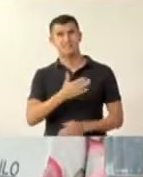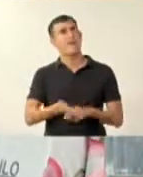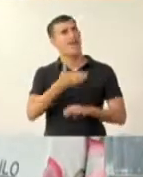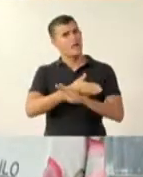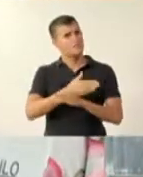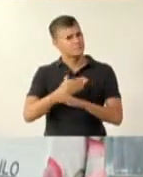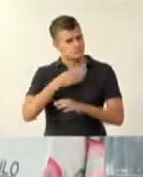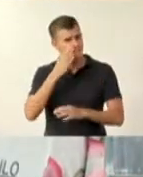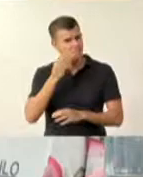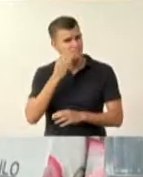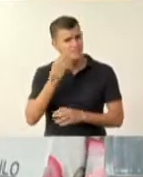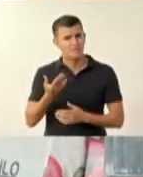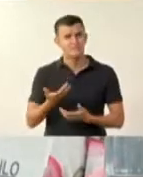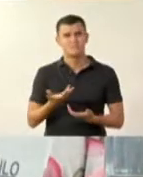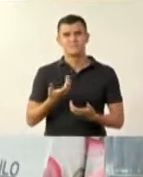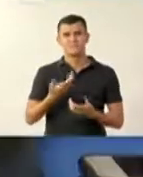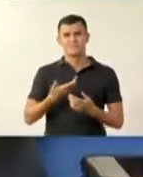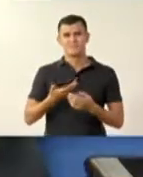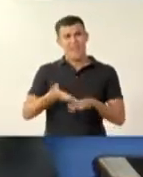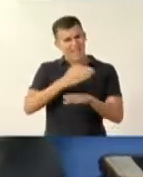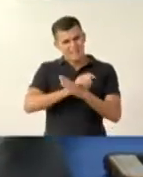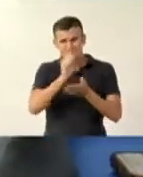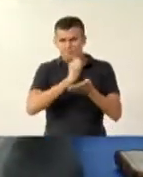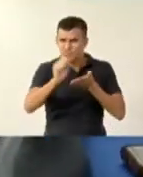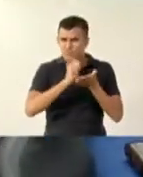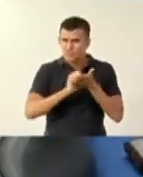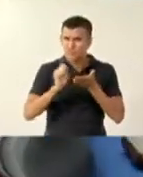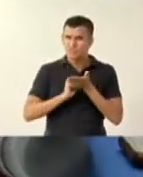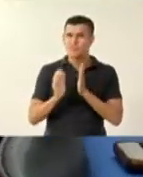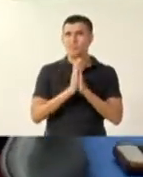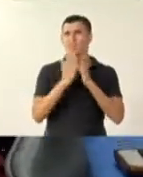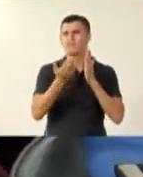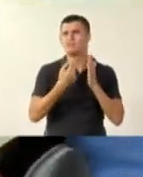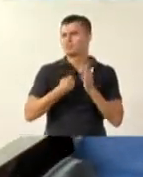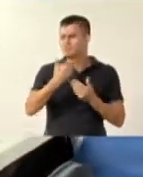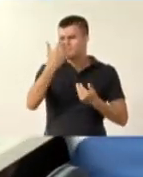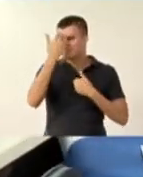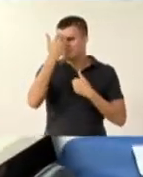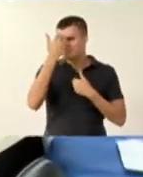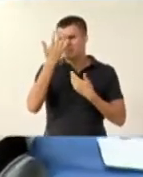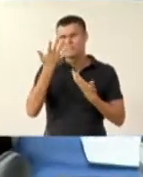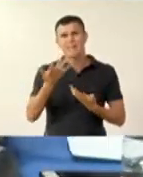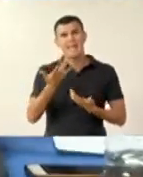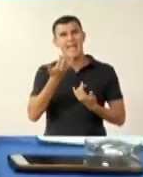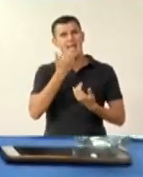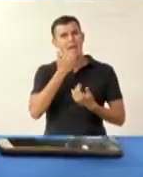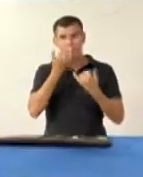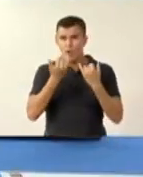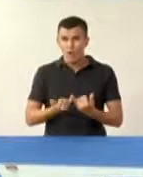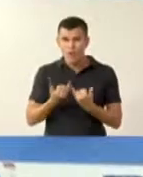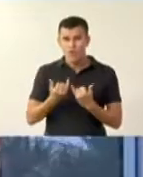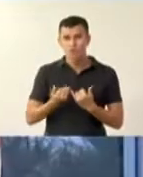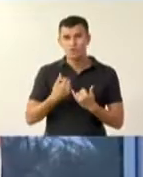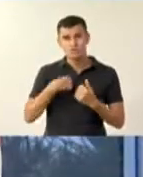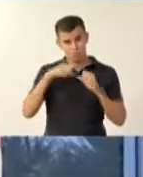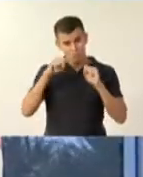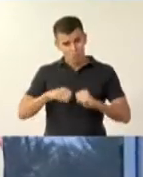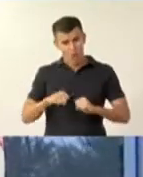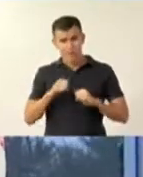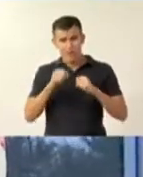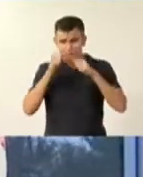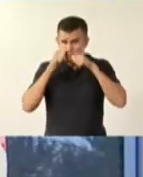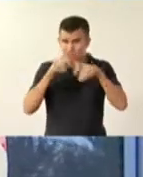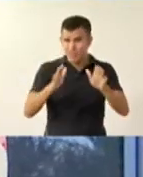yo he tenido una experiencia favorable en cuanto a la publicación de un libro. Sin embargo, yo considero que hoy en día